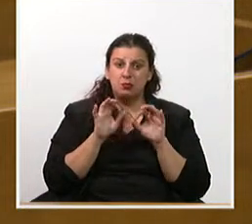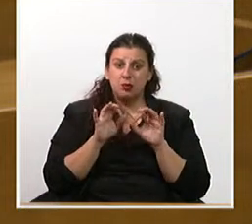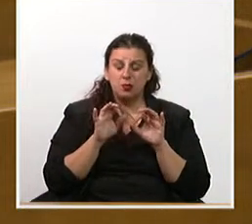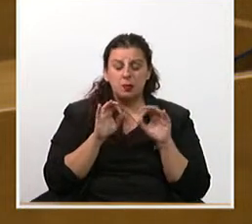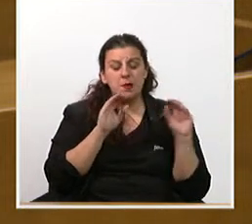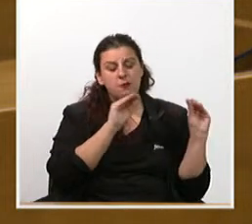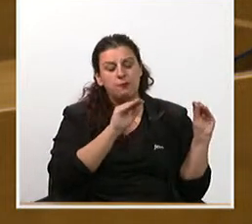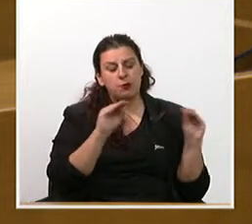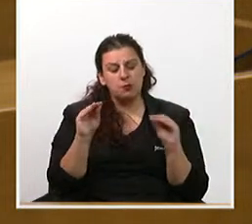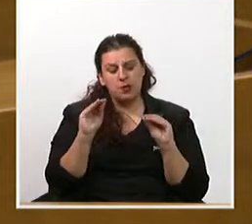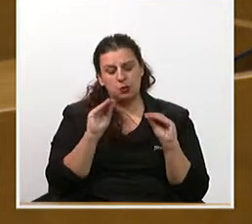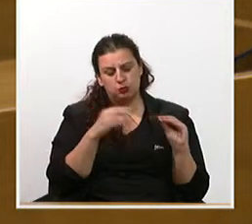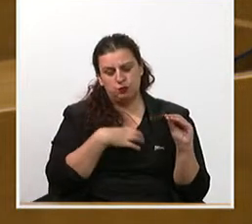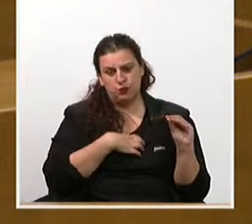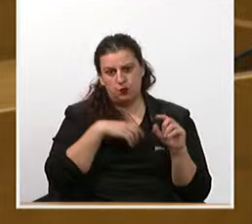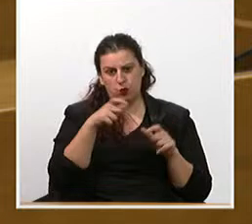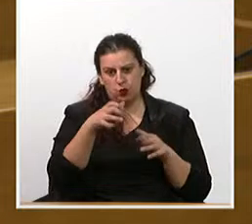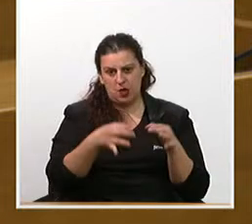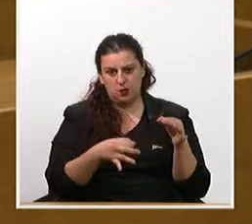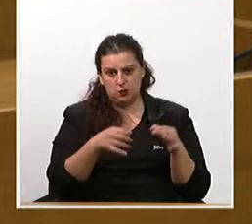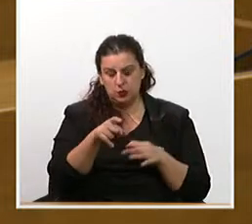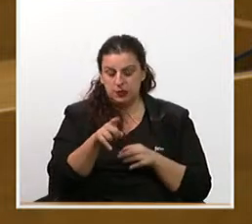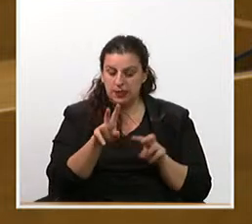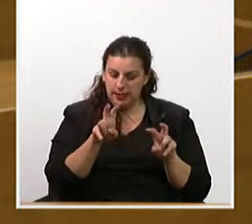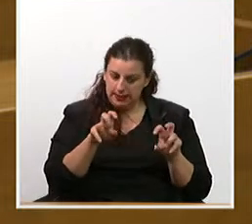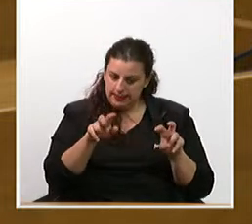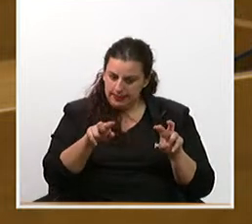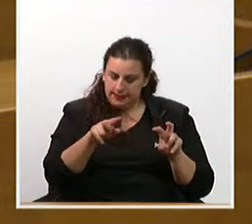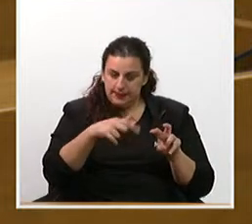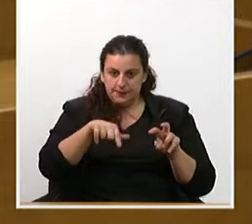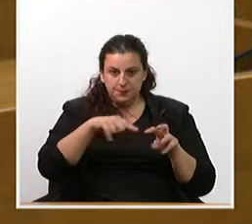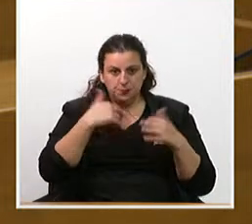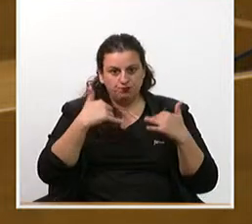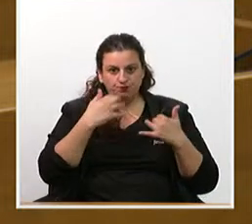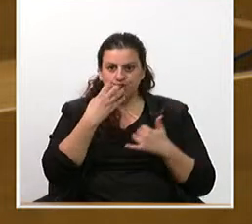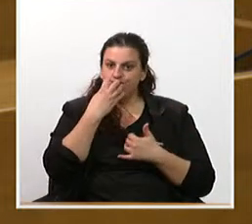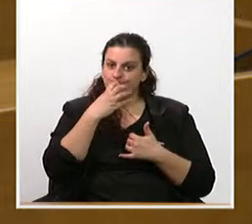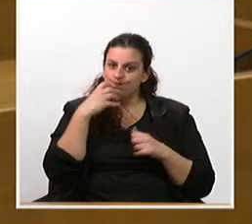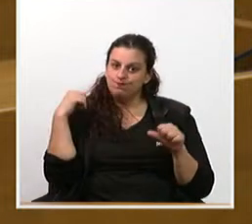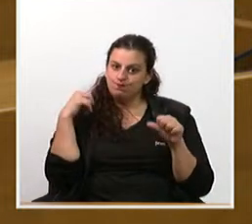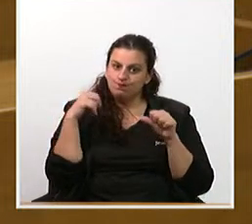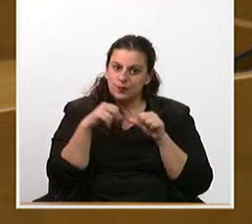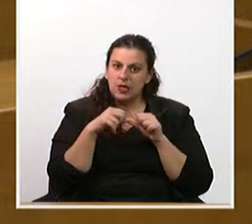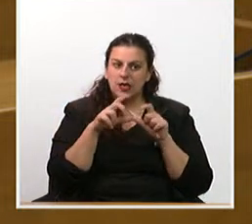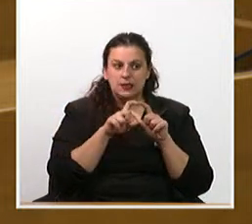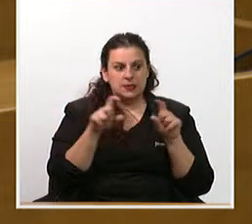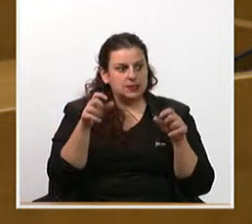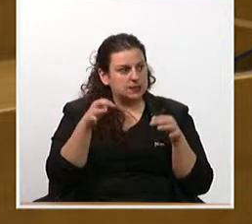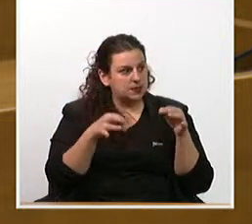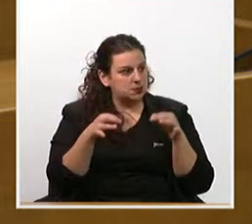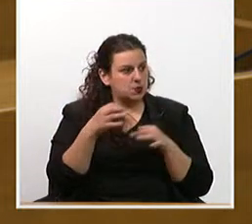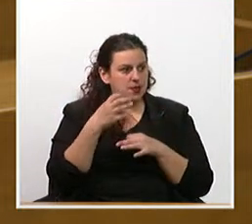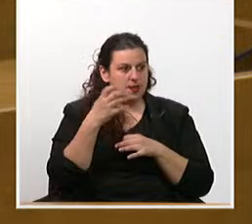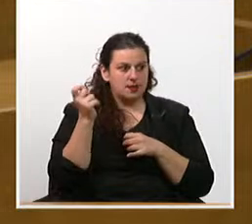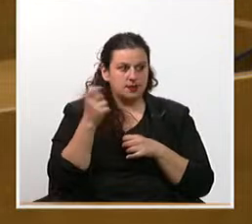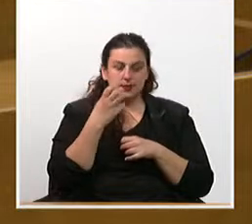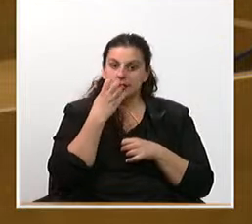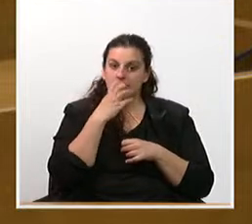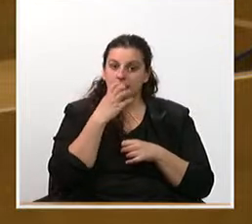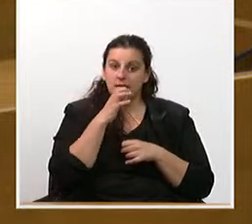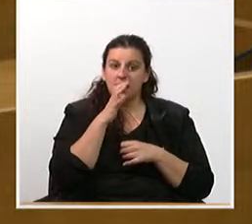funcionarios Y es que uno de los asuntos sobre los que estuvimos amargas quejas desde los distintos operadores jurídicos fue sobre la